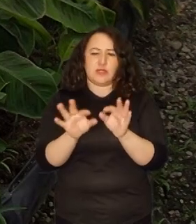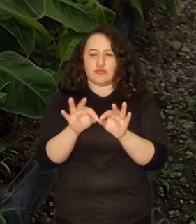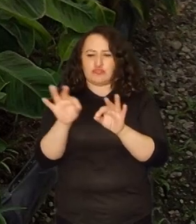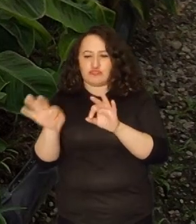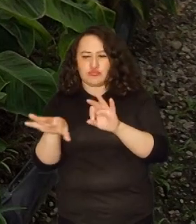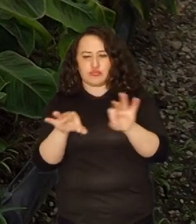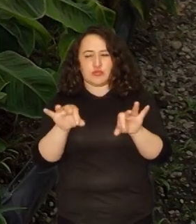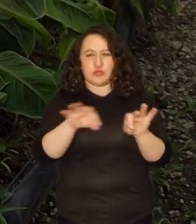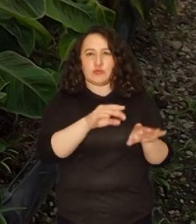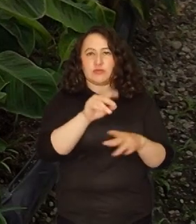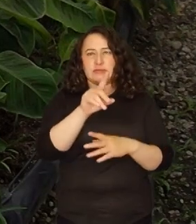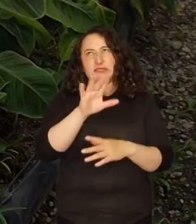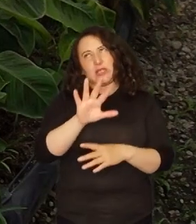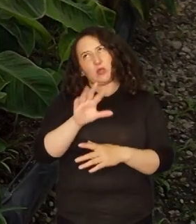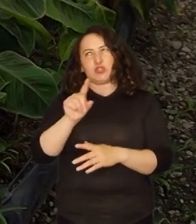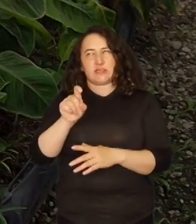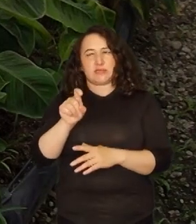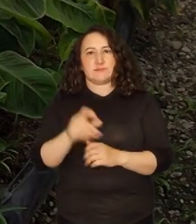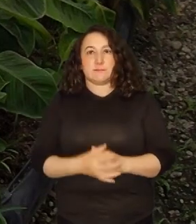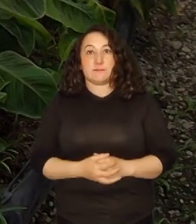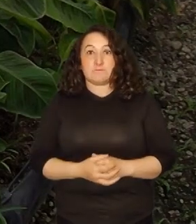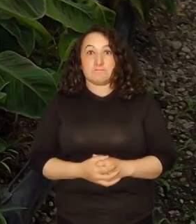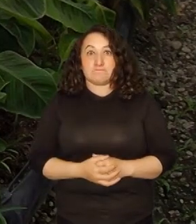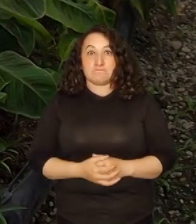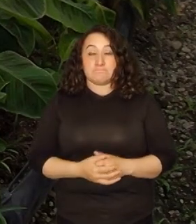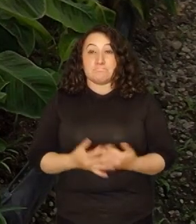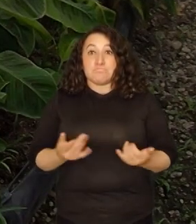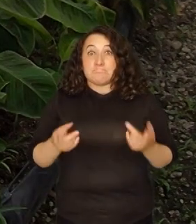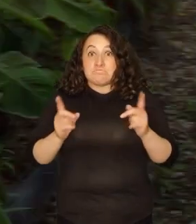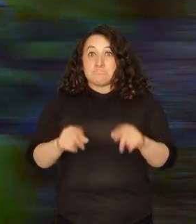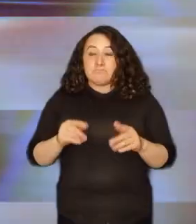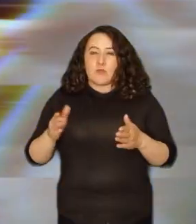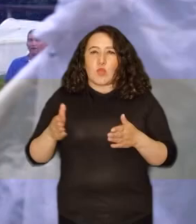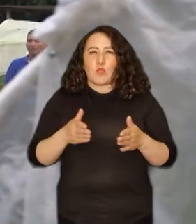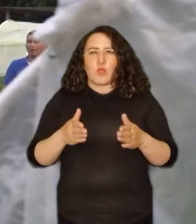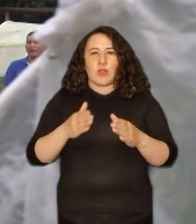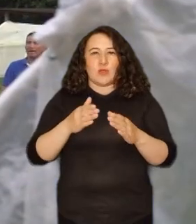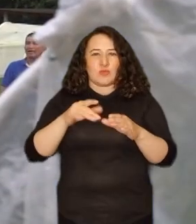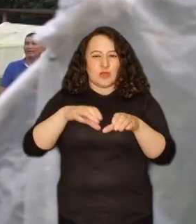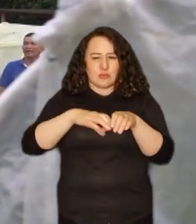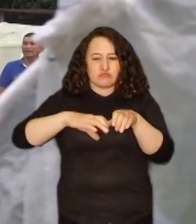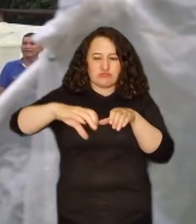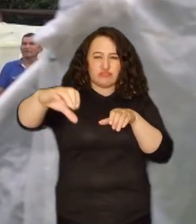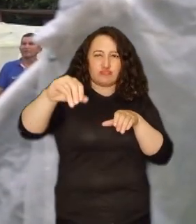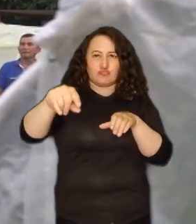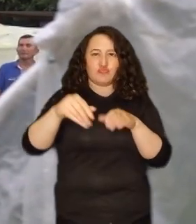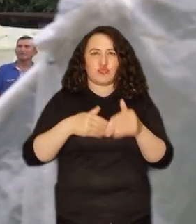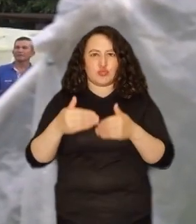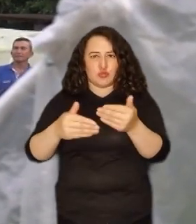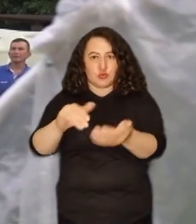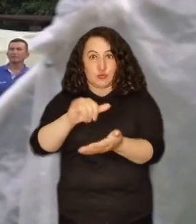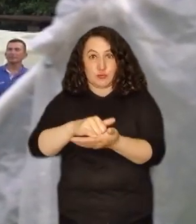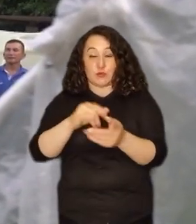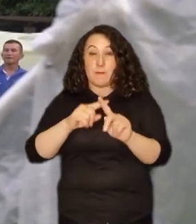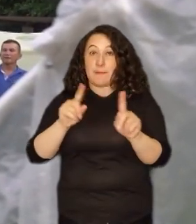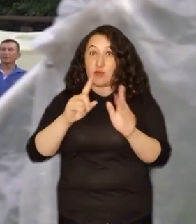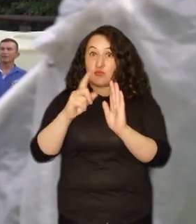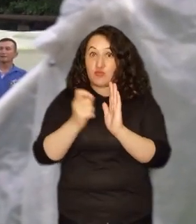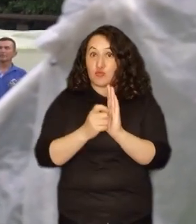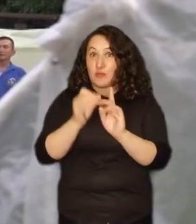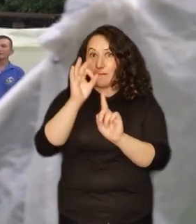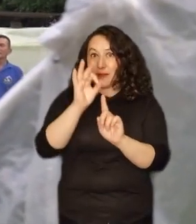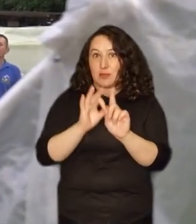5 o 6 plantulitas de estas. Tenemos unos túneles, hacen el mismo proceso. La diferencia es